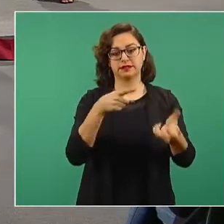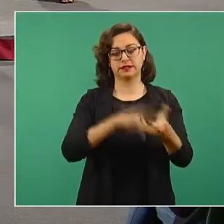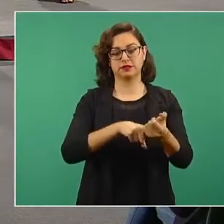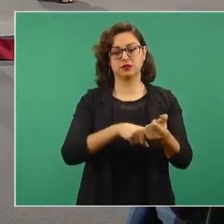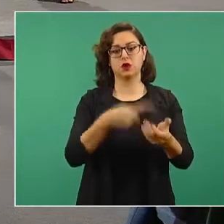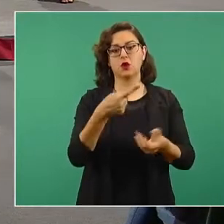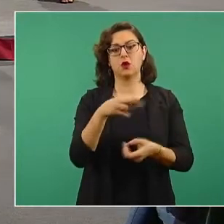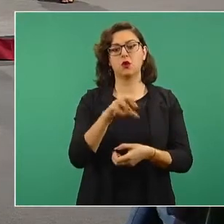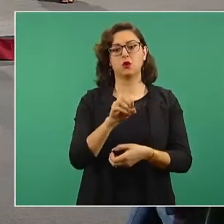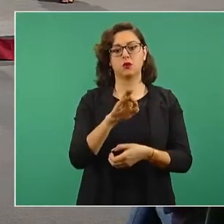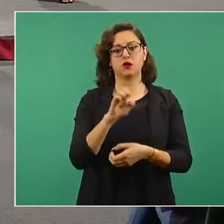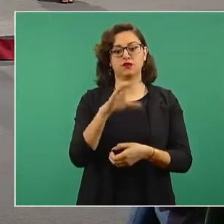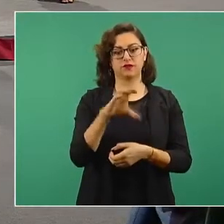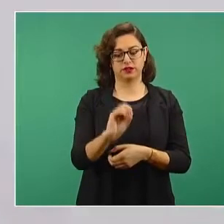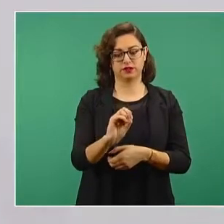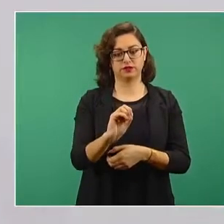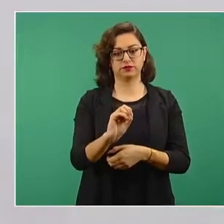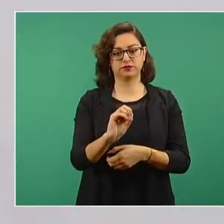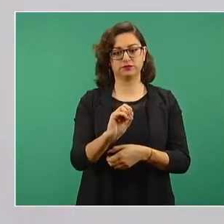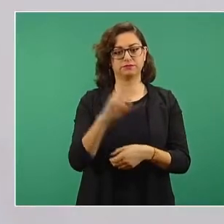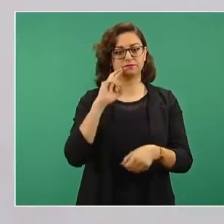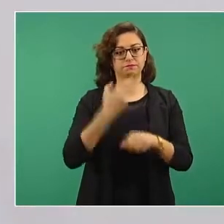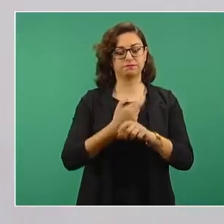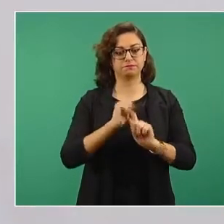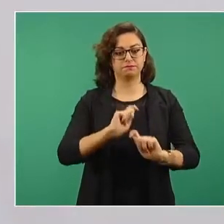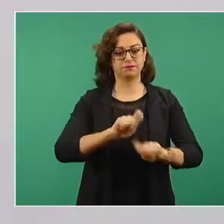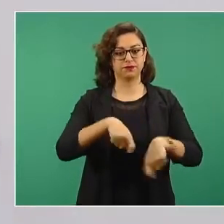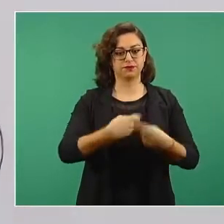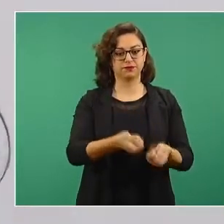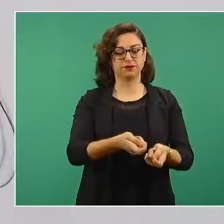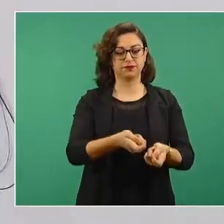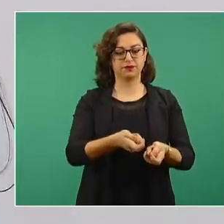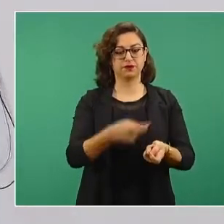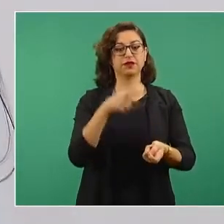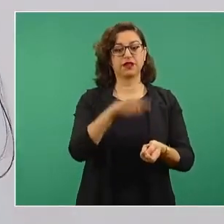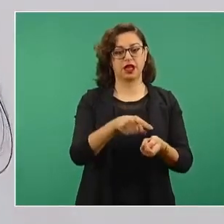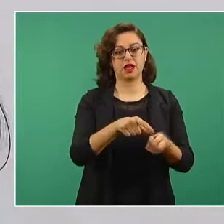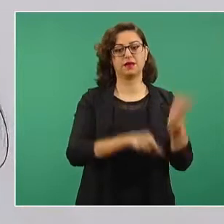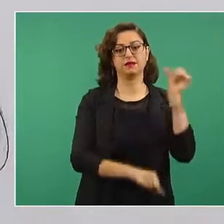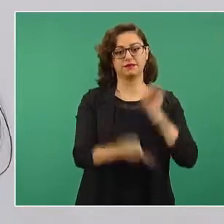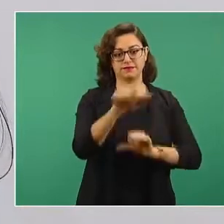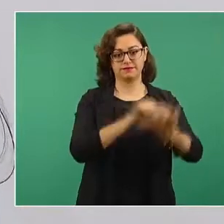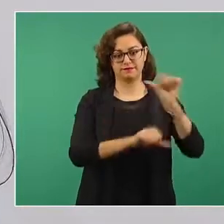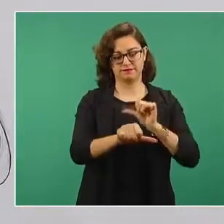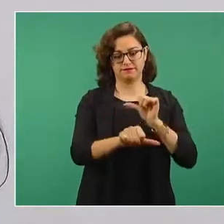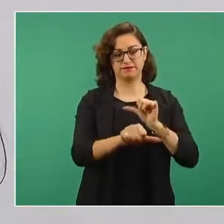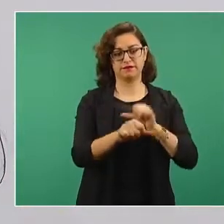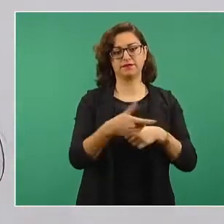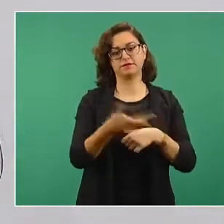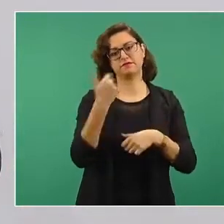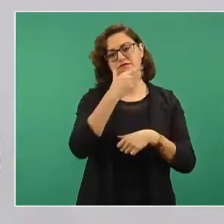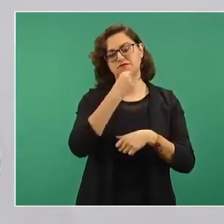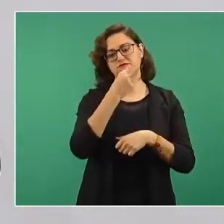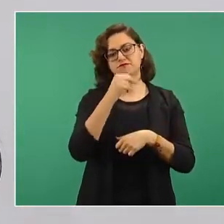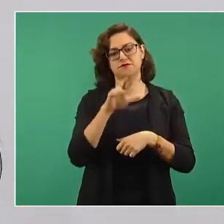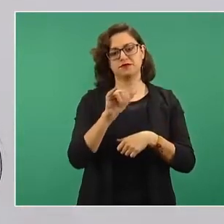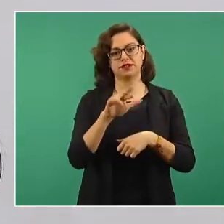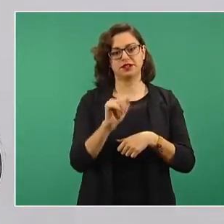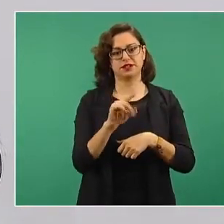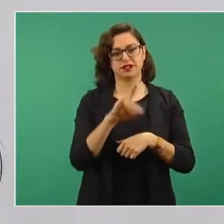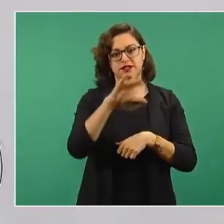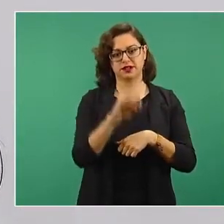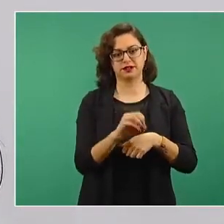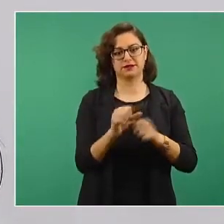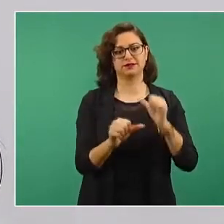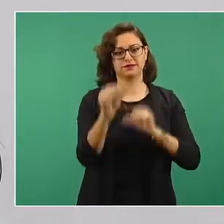Federal del Consumidor, es quien sustituye a Ricardo Sheffield,